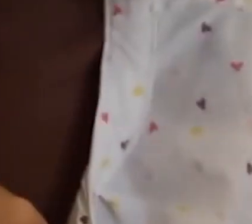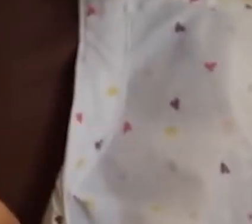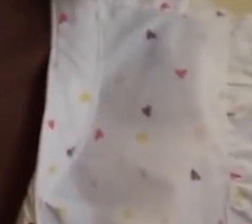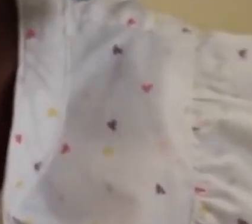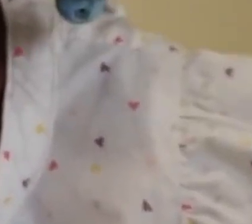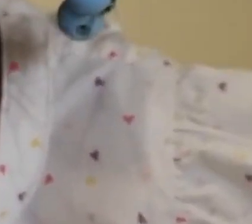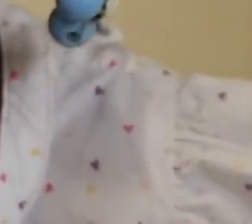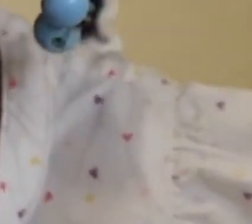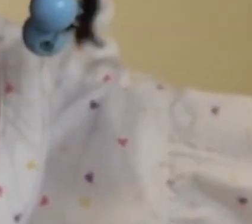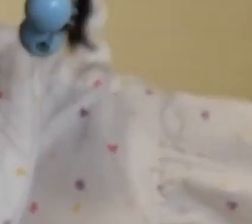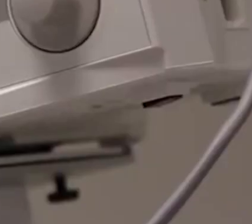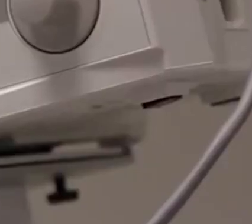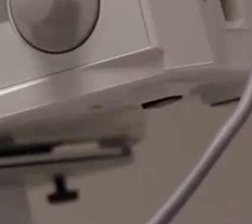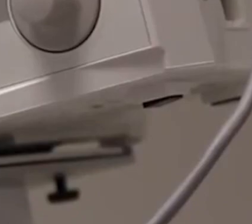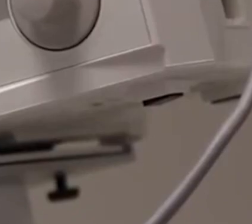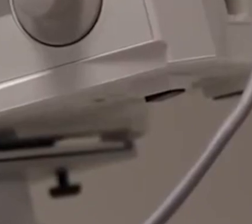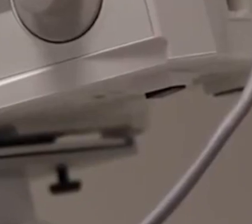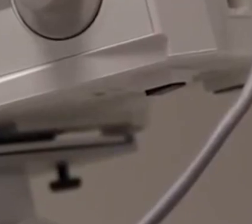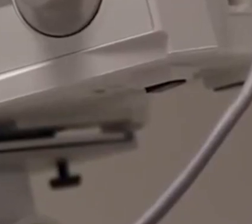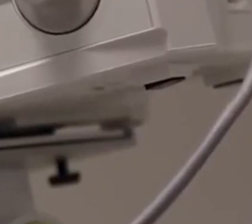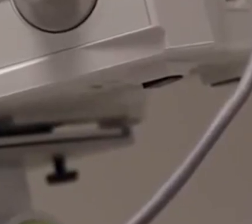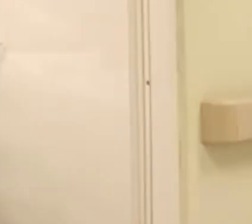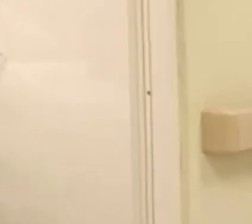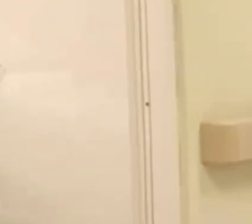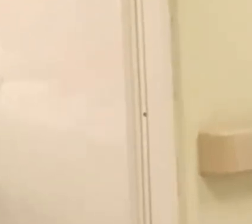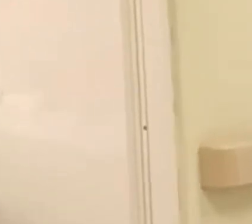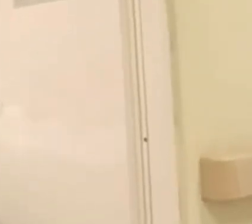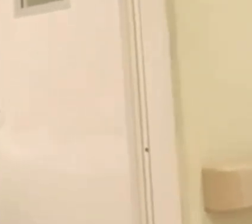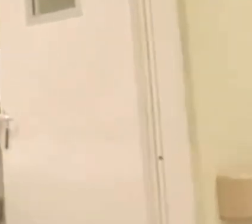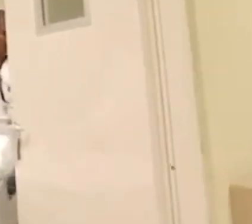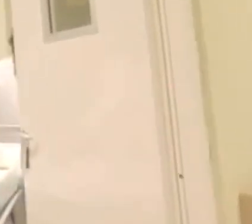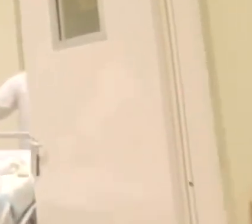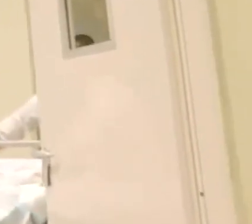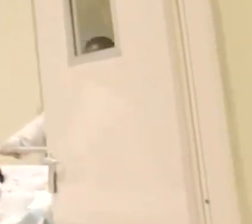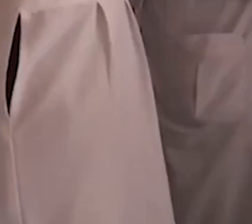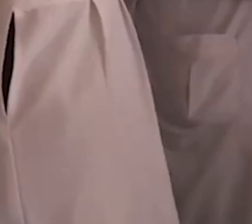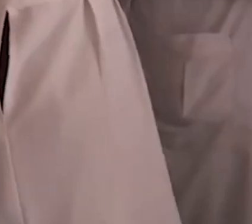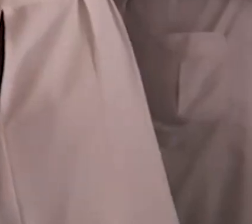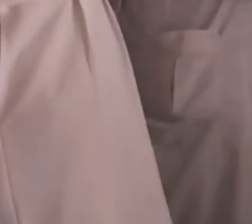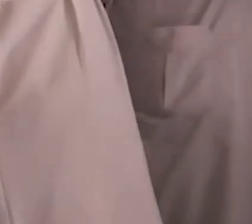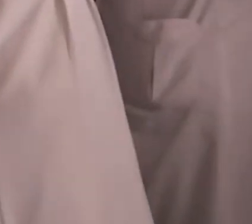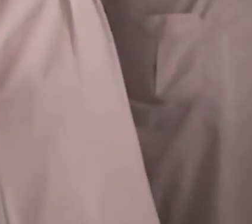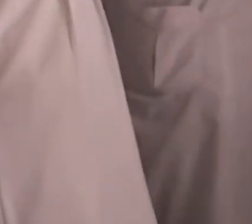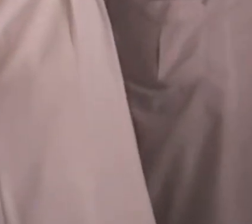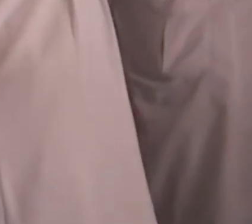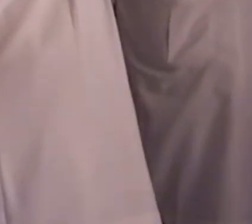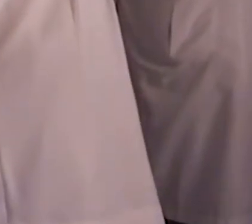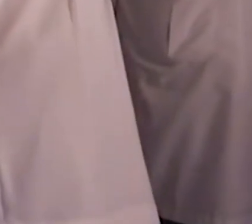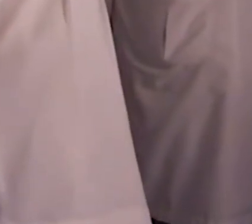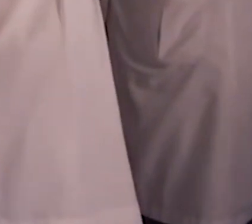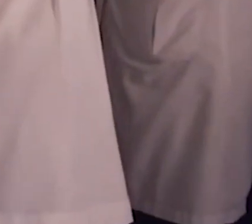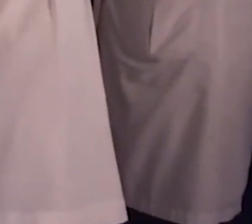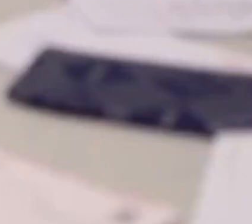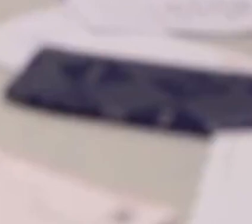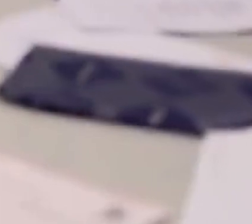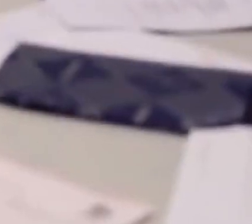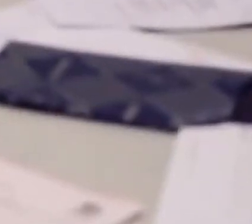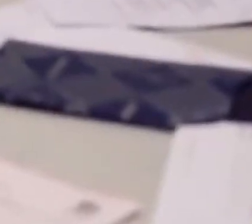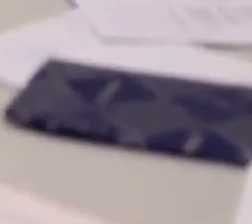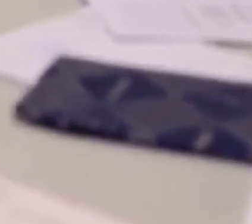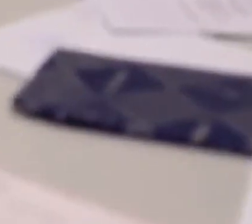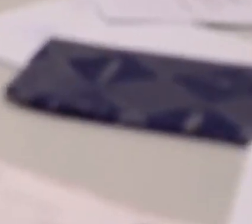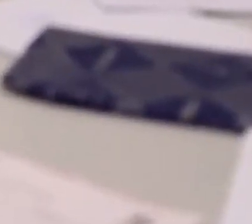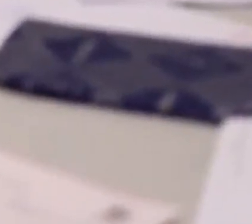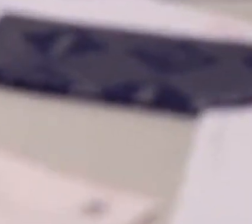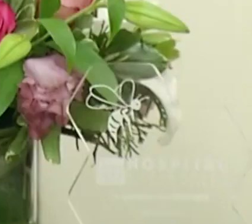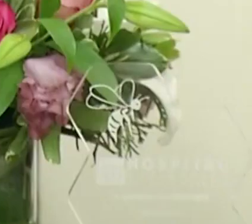de trabajos idóneos con una remuneración idónea, donde se han entregado incentivos, donde se ha